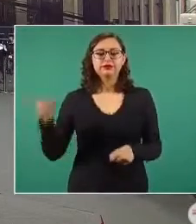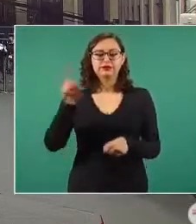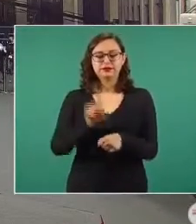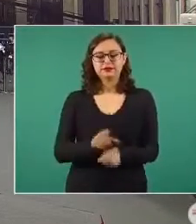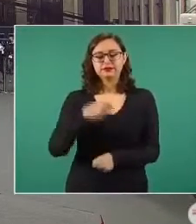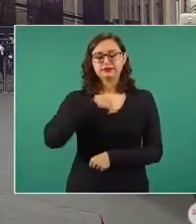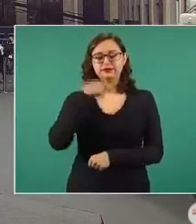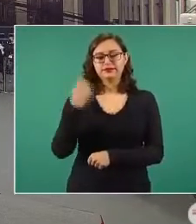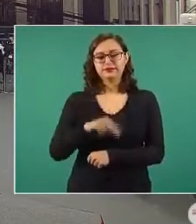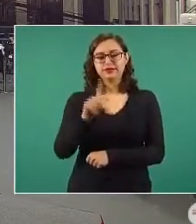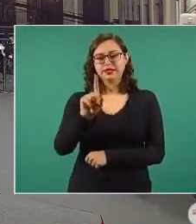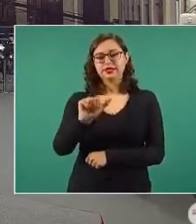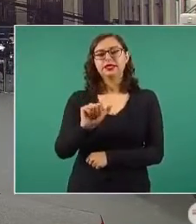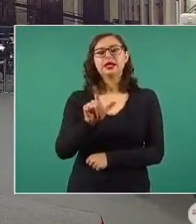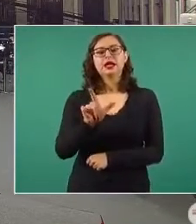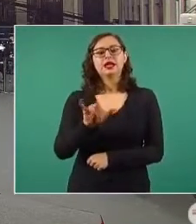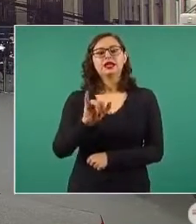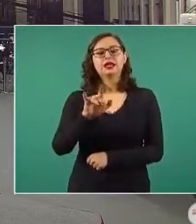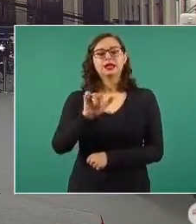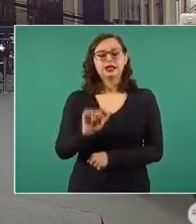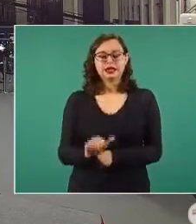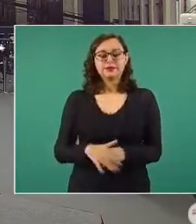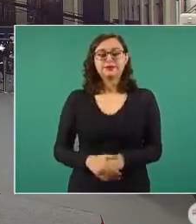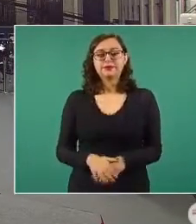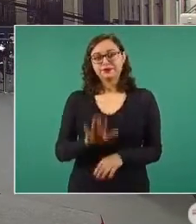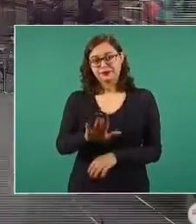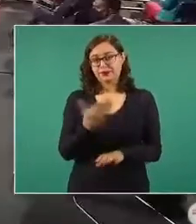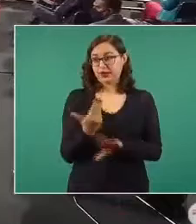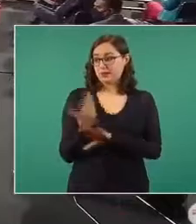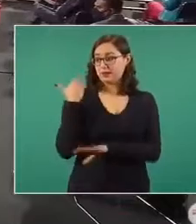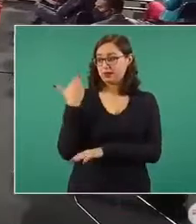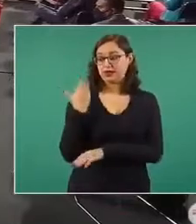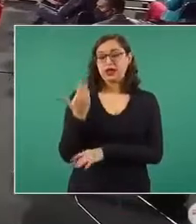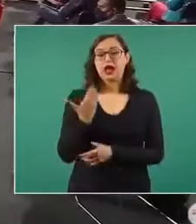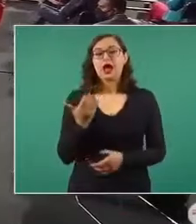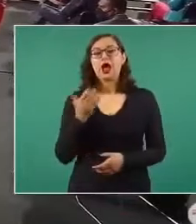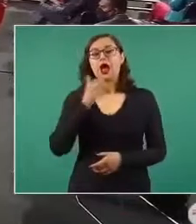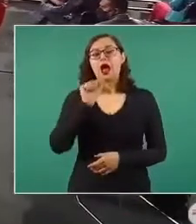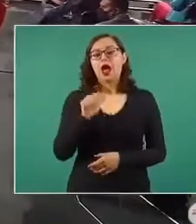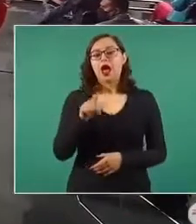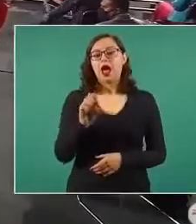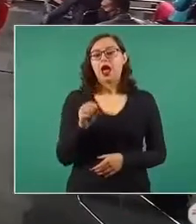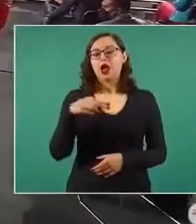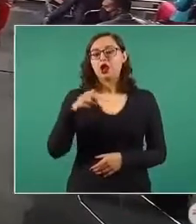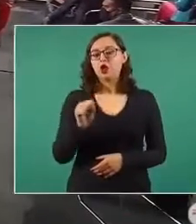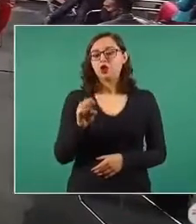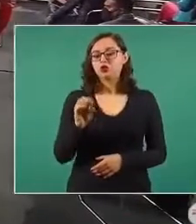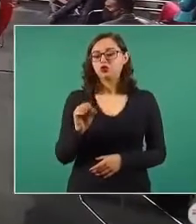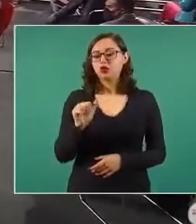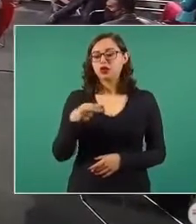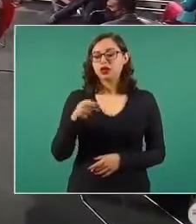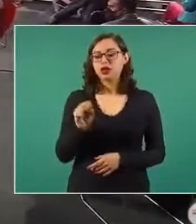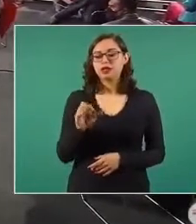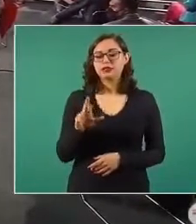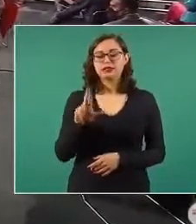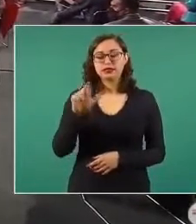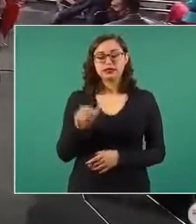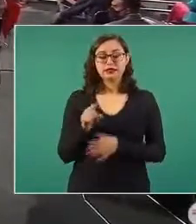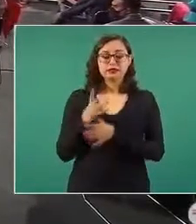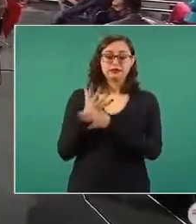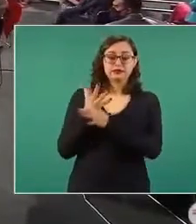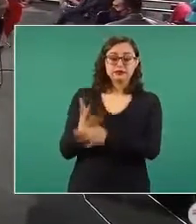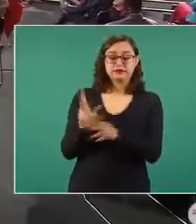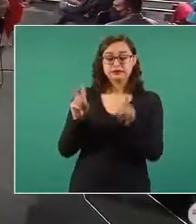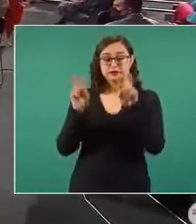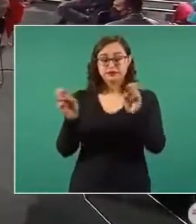Atiempo.tv. Comentarle, hace unos días, Alonso Ancira informó que no se había concretado la venta de acciones de la Alianza Minero